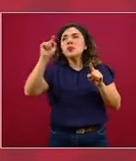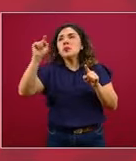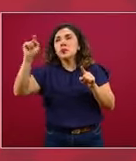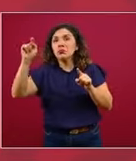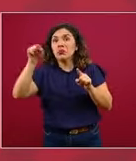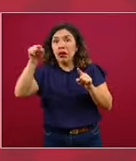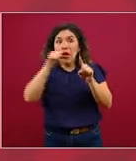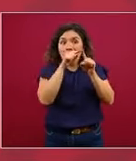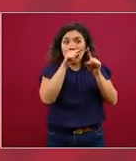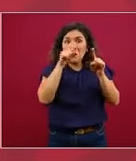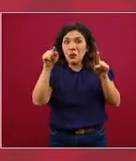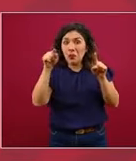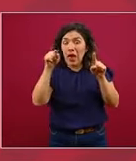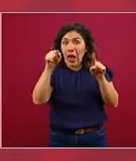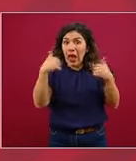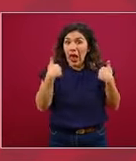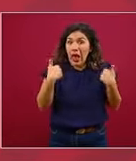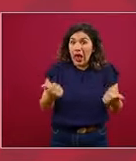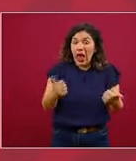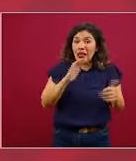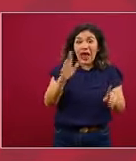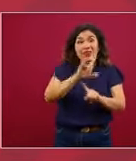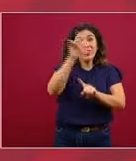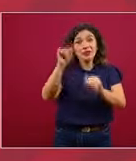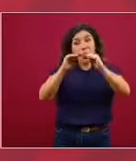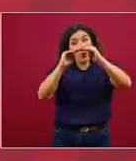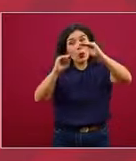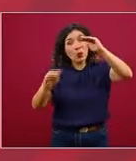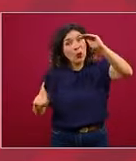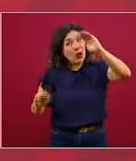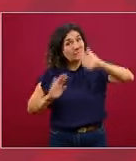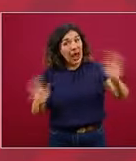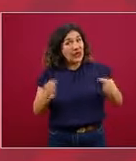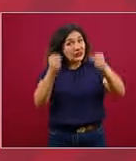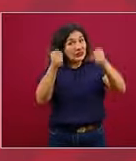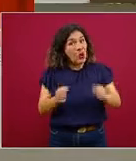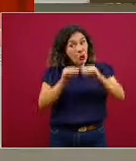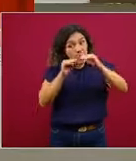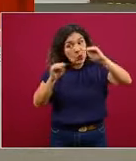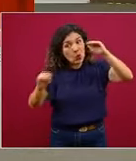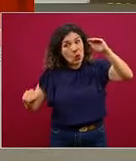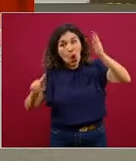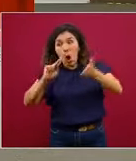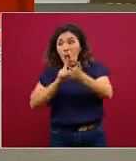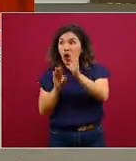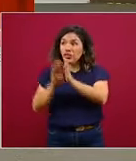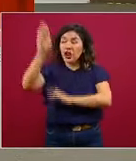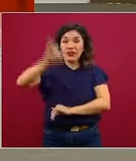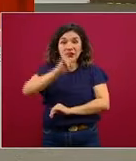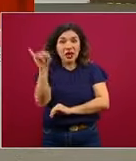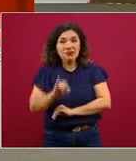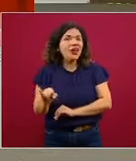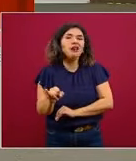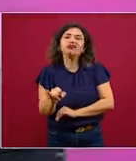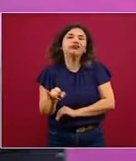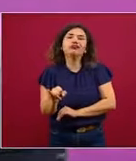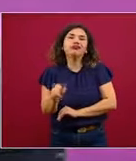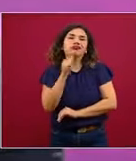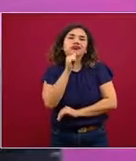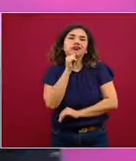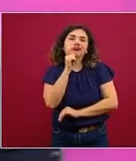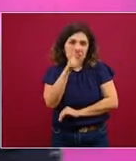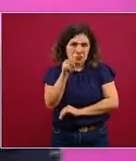no necesariamente representa que lo que sigue es ya un descenso, y un descenso continuo que no puede volver a incrementarse. Hemos visto